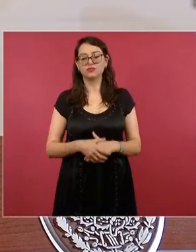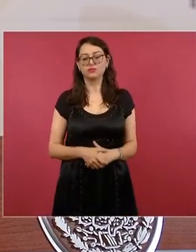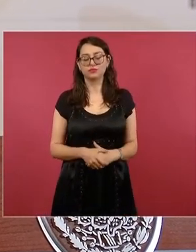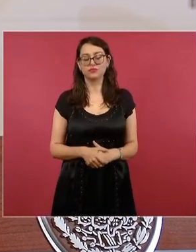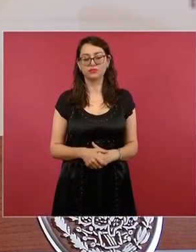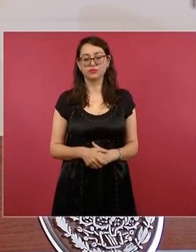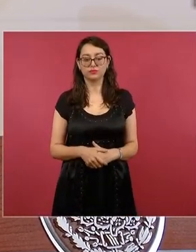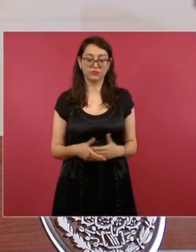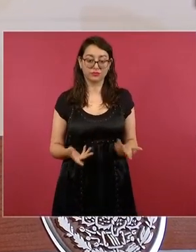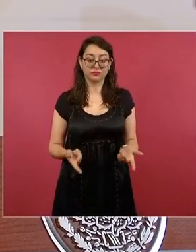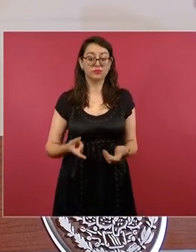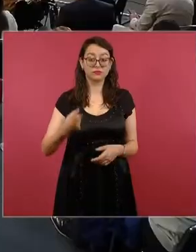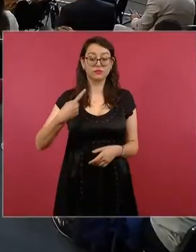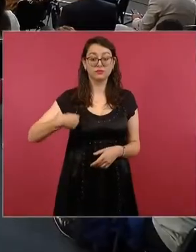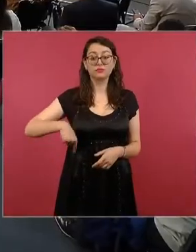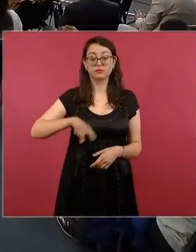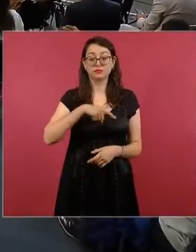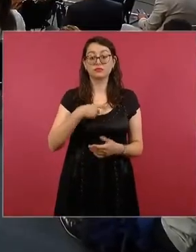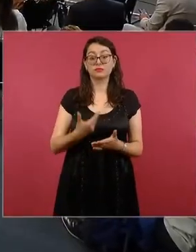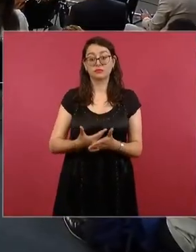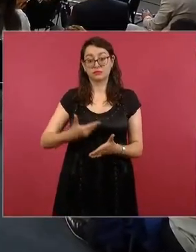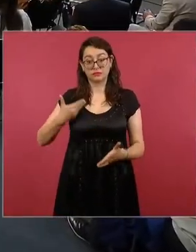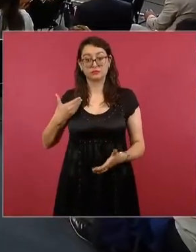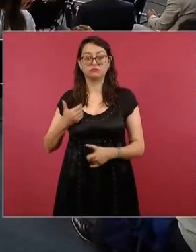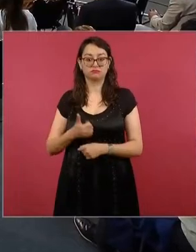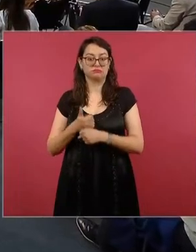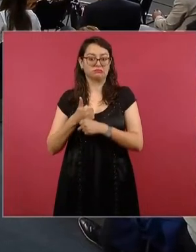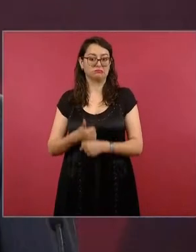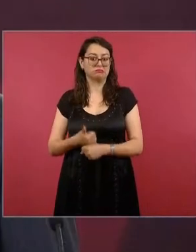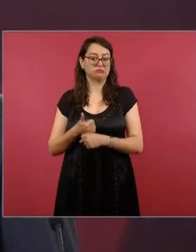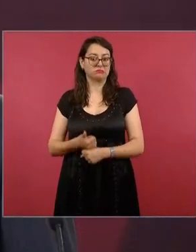¿no? Que decían que